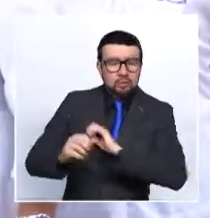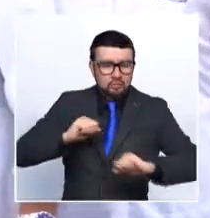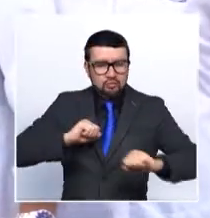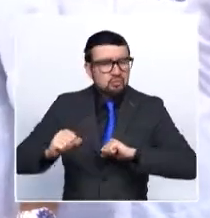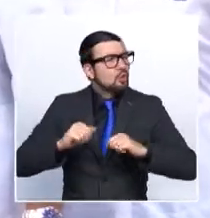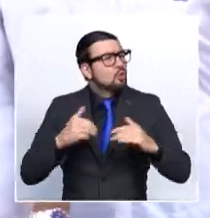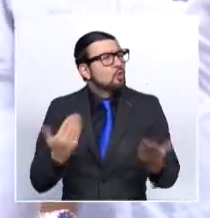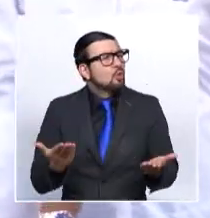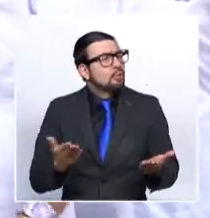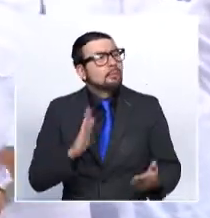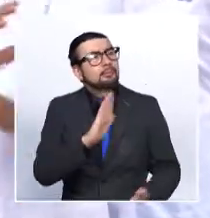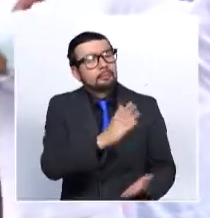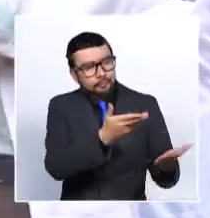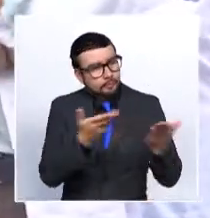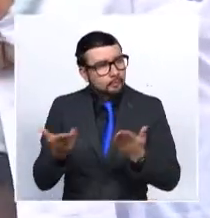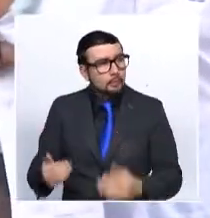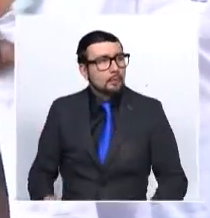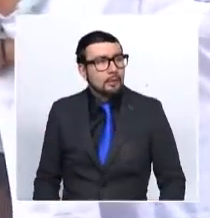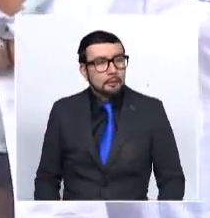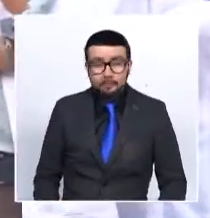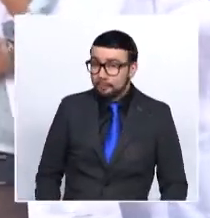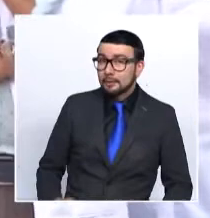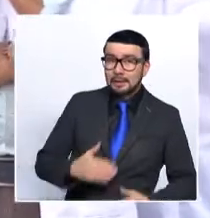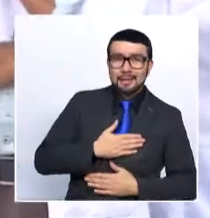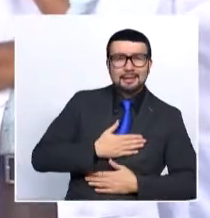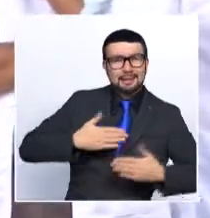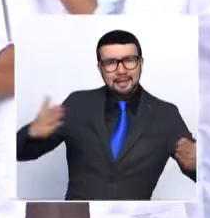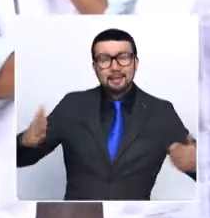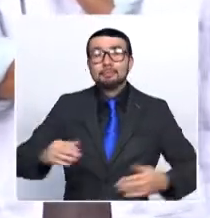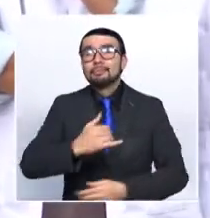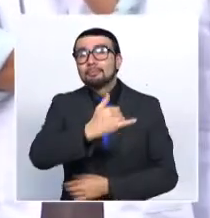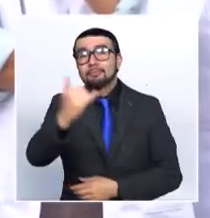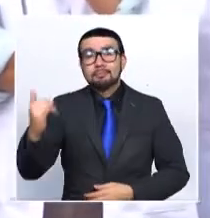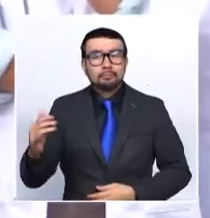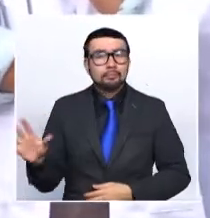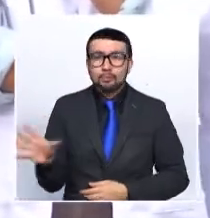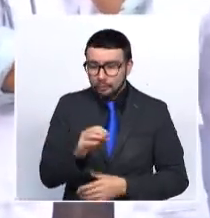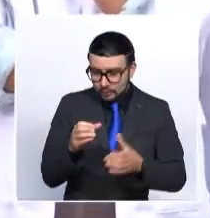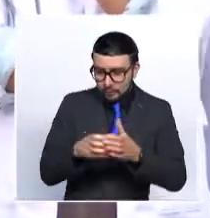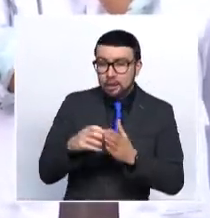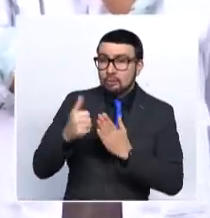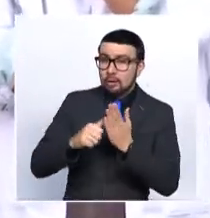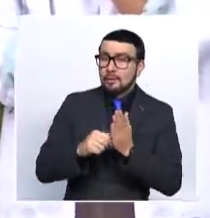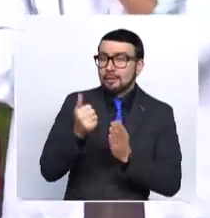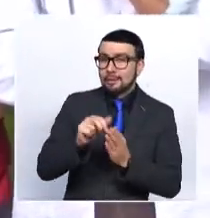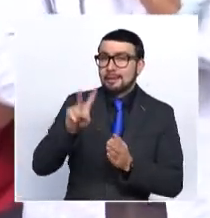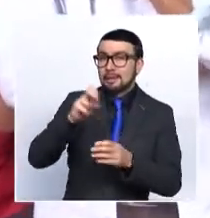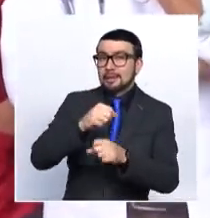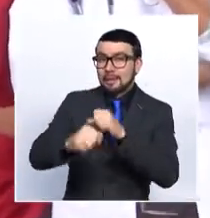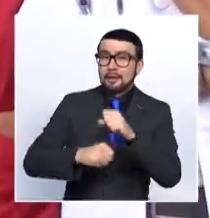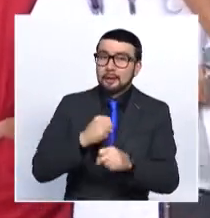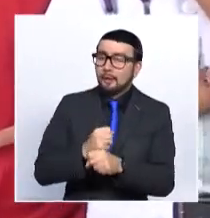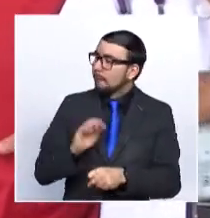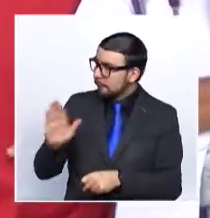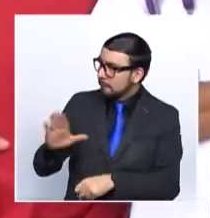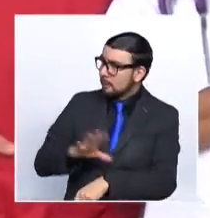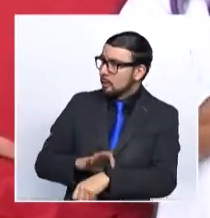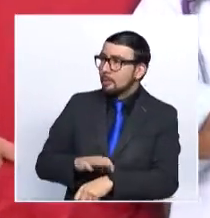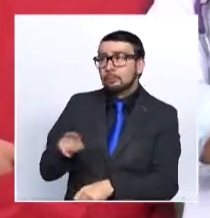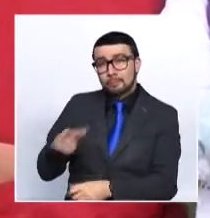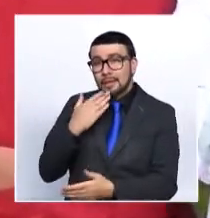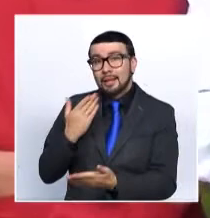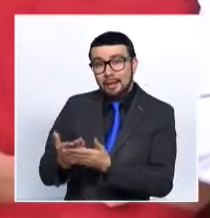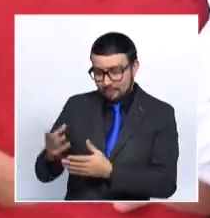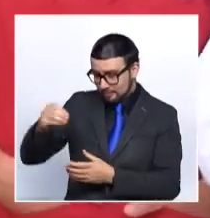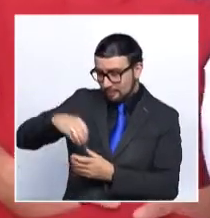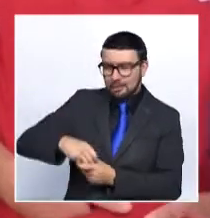Albeiro. Saludos a Conexión Vital por los 17 años, saludos al doctor Rojas, gracias a él pues hemos tenido una